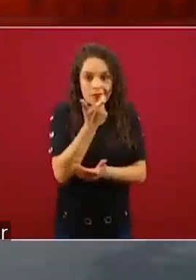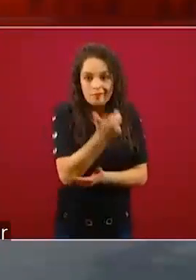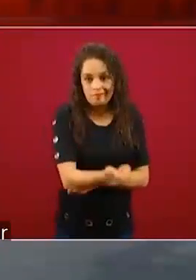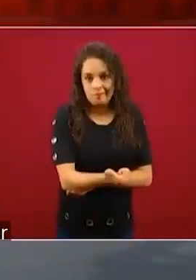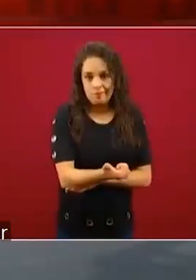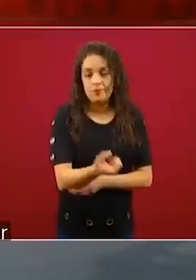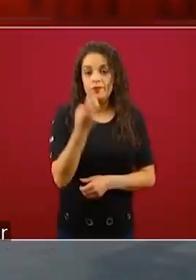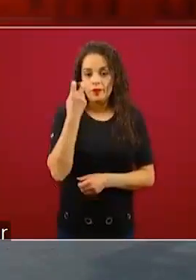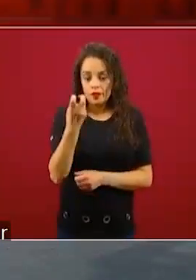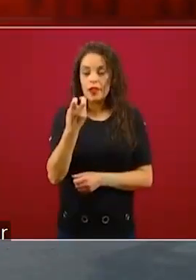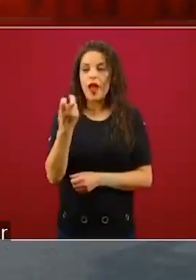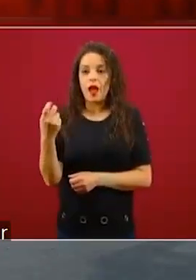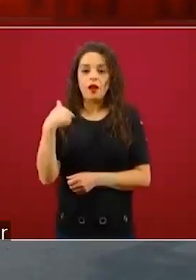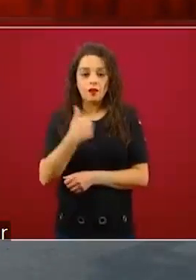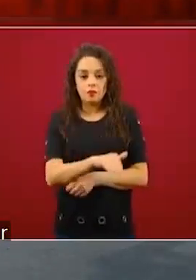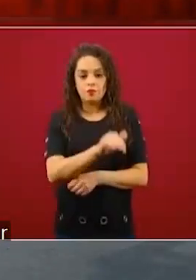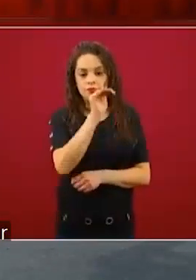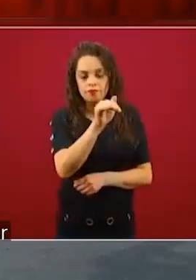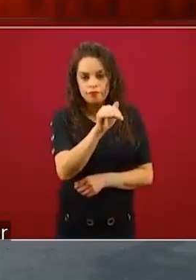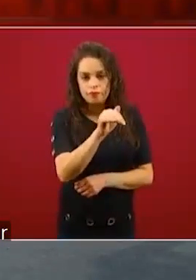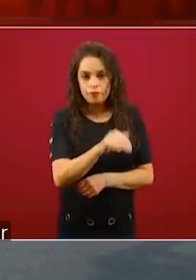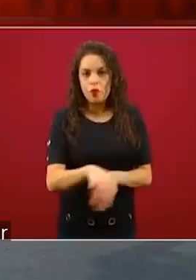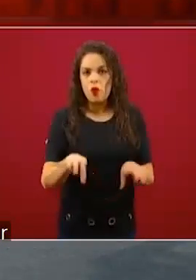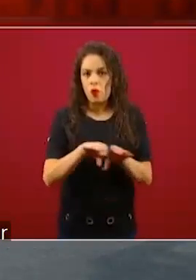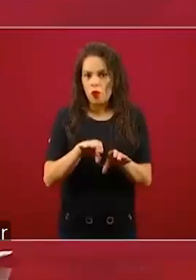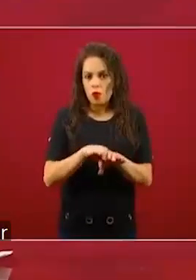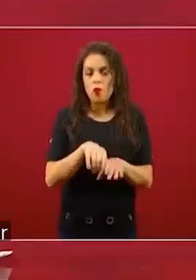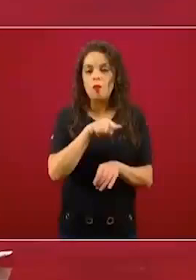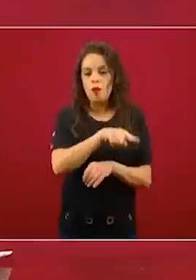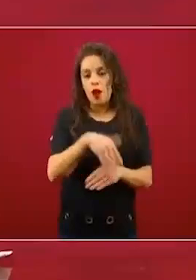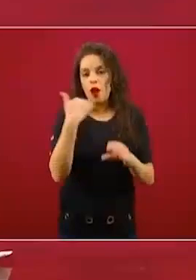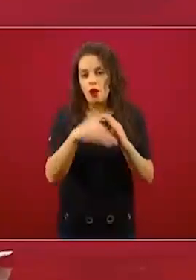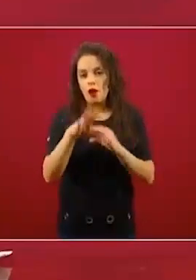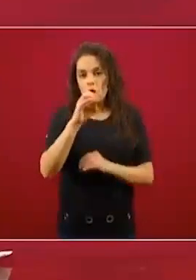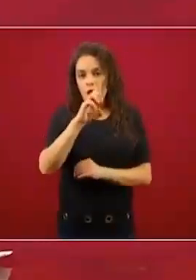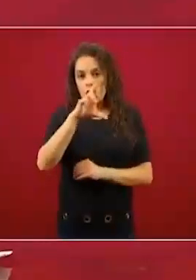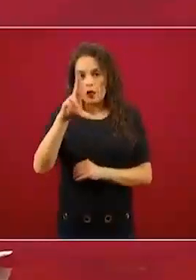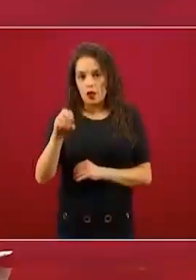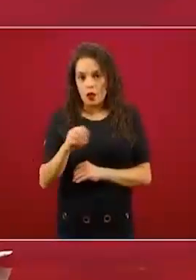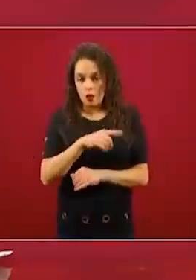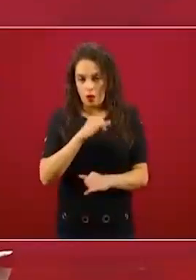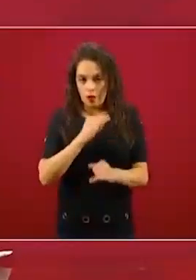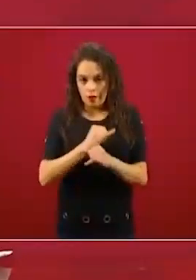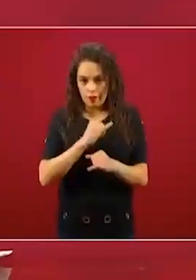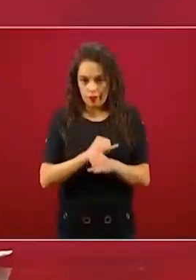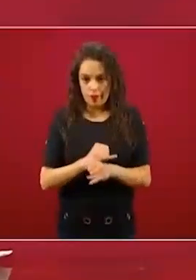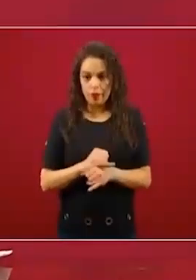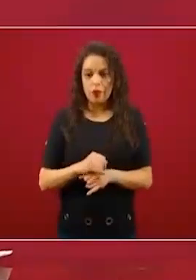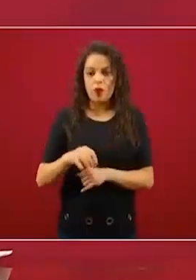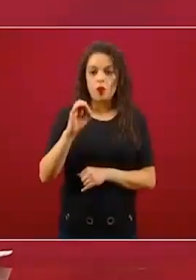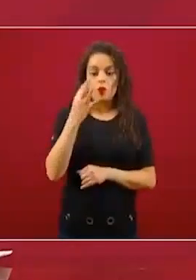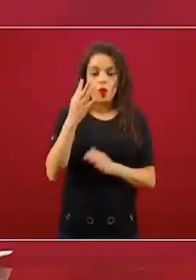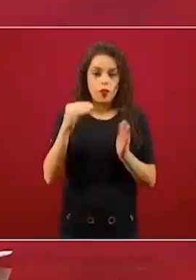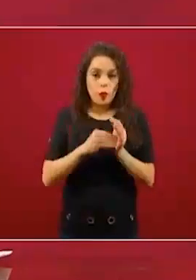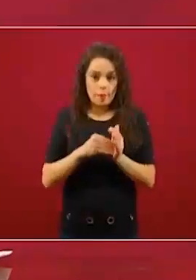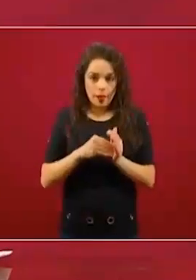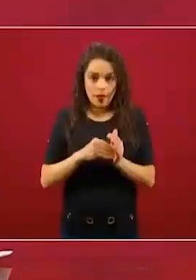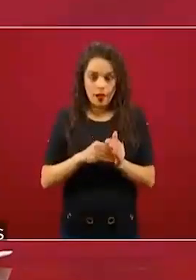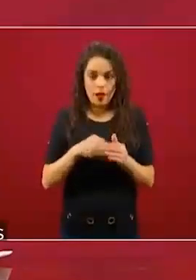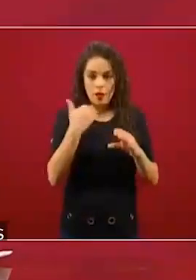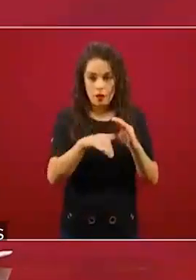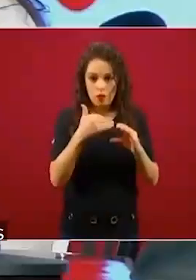2.033 pertenecen al rubro de trabajadoras del hogar y 2.311 a trabajadores independientes.